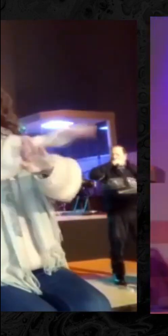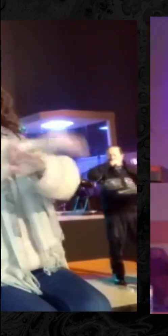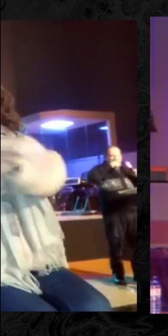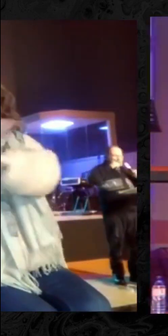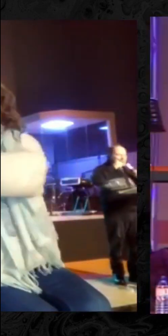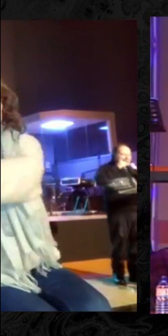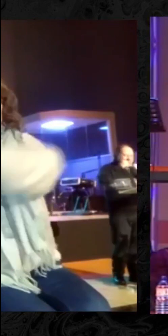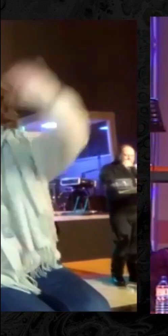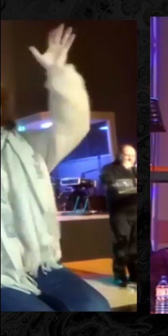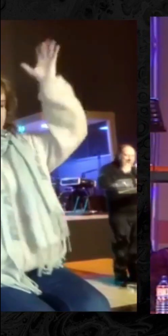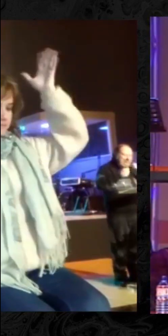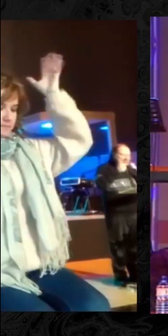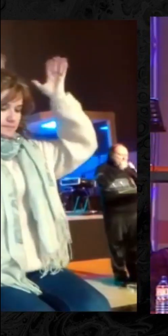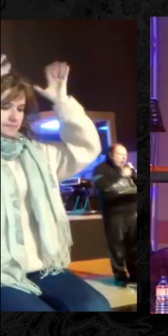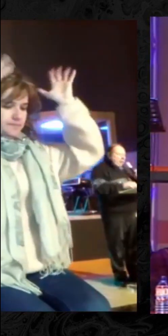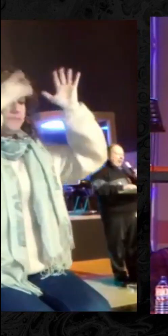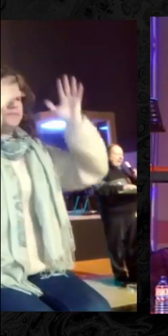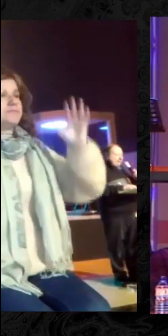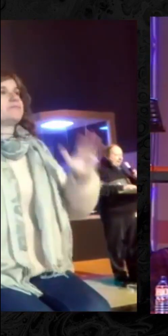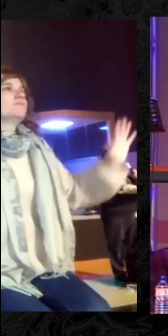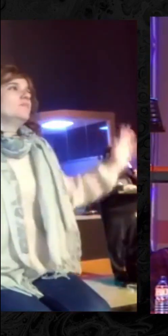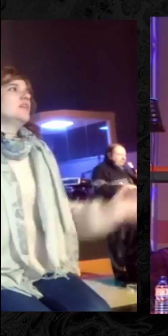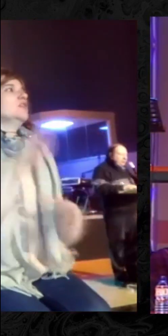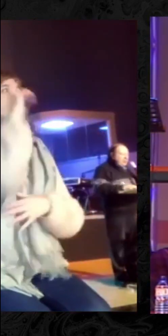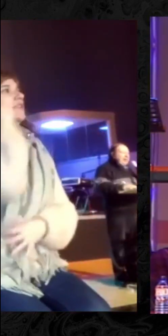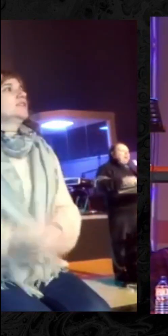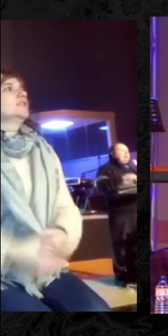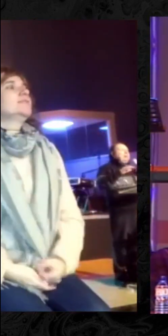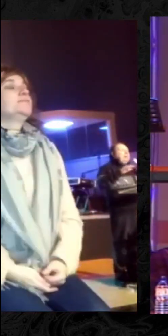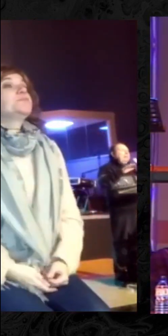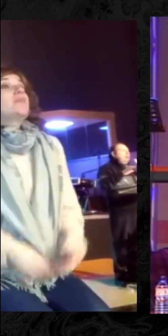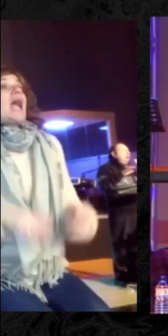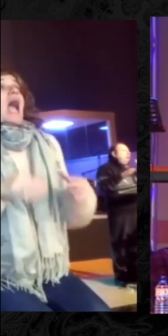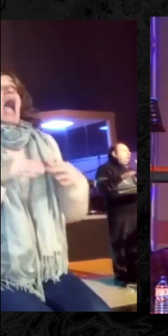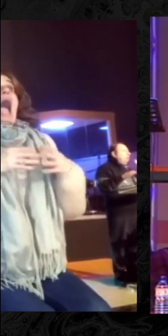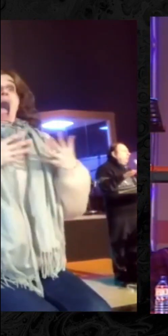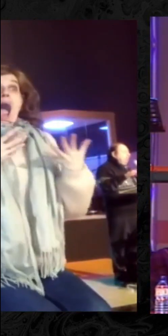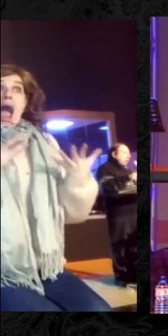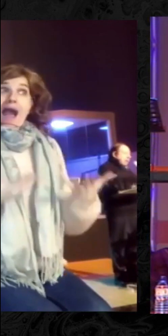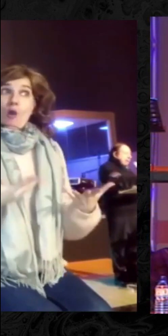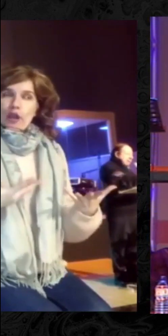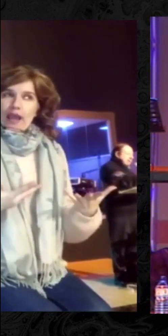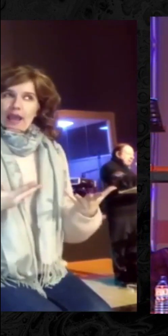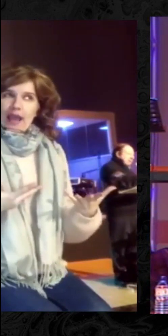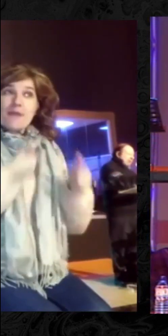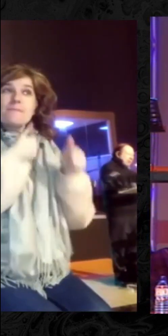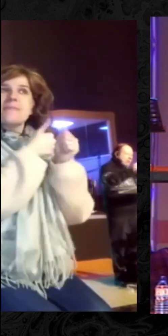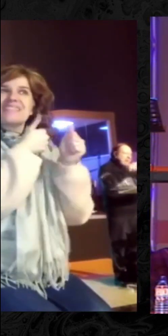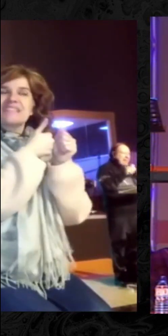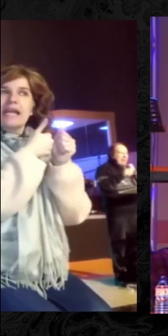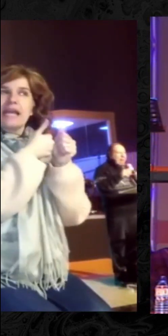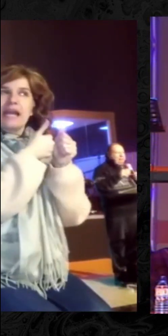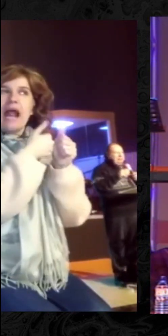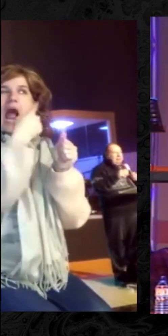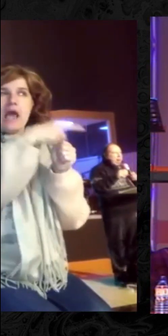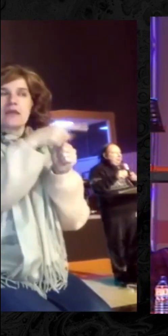Gloria al Señor y a su nombre ahora lo están haciendo de una forma más sutil pero lo